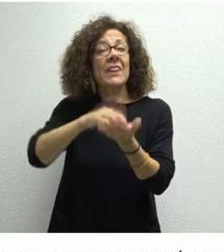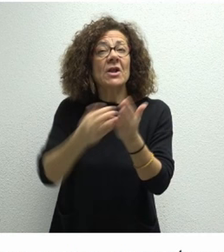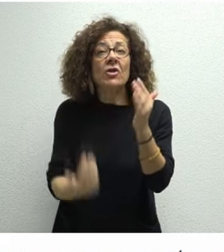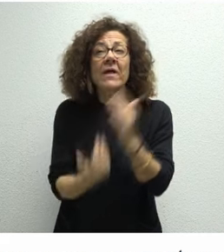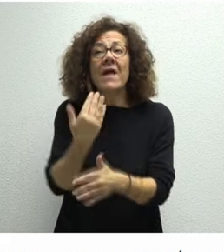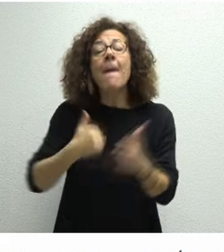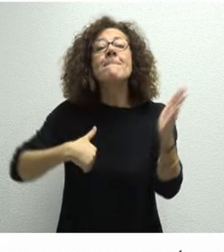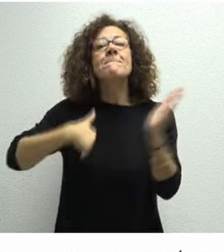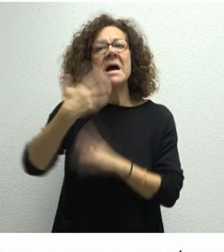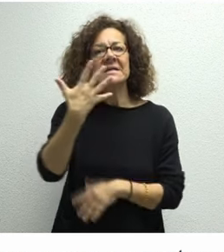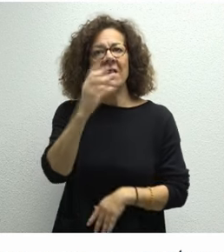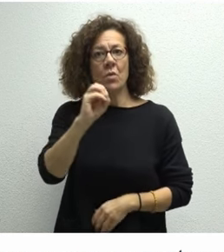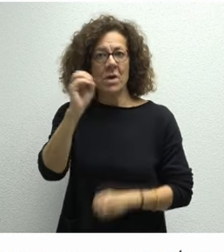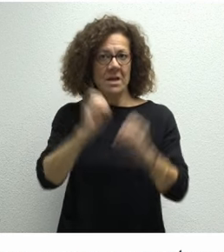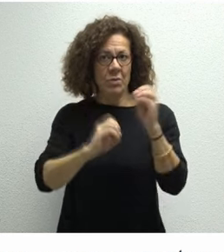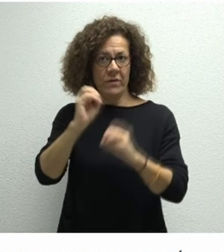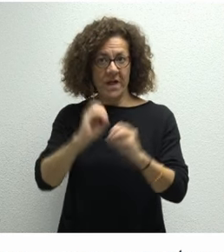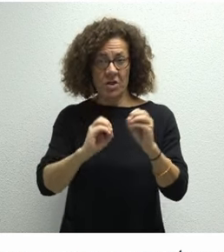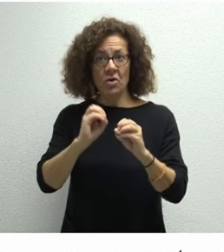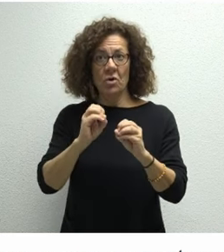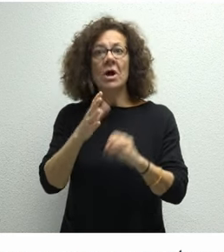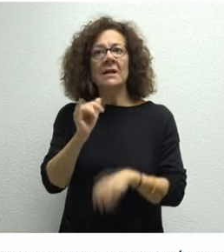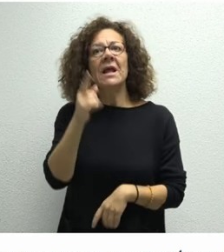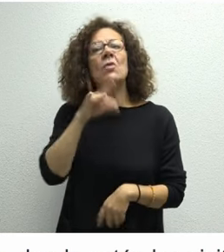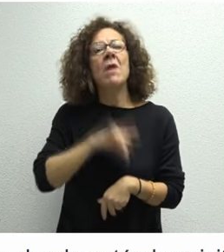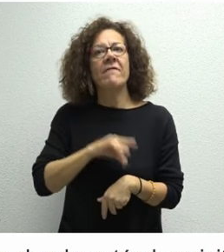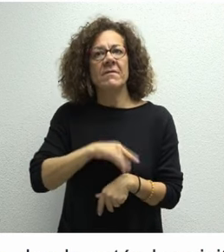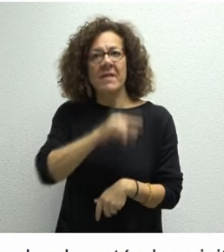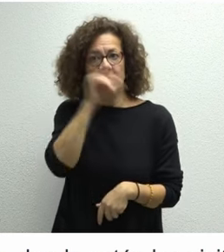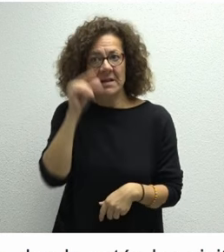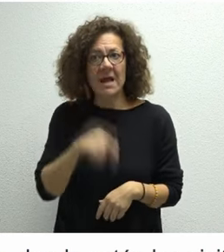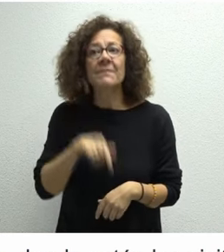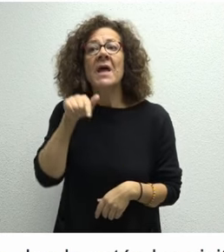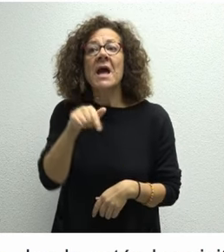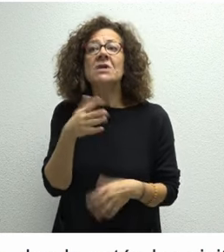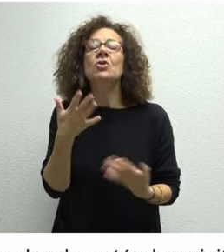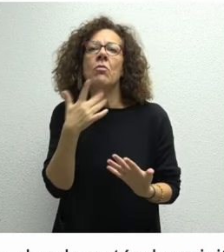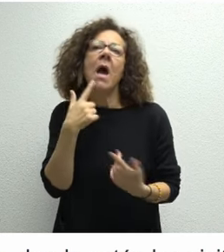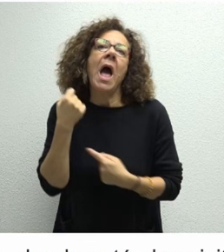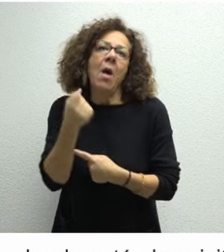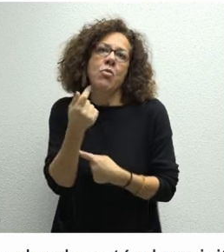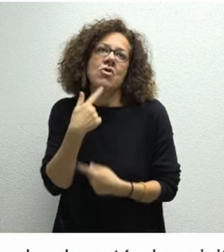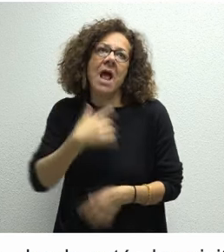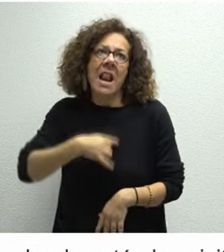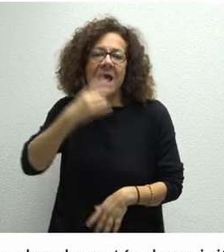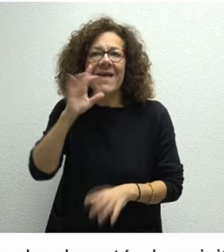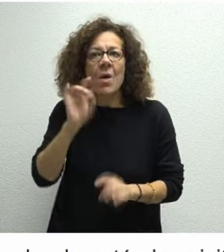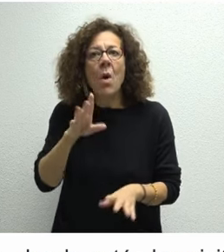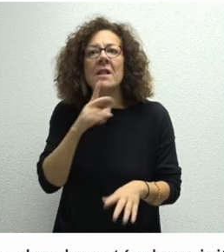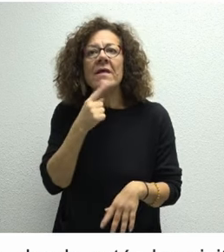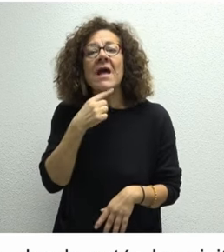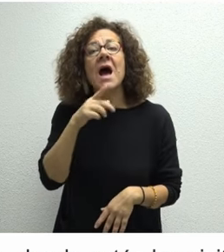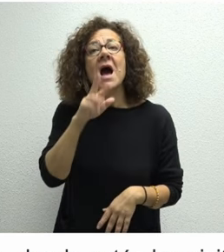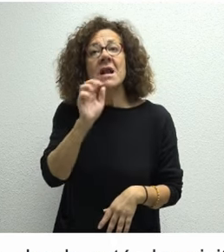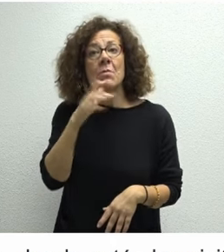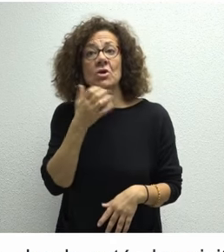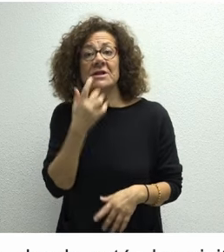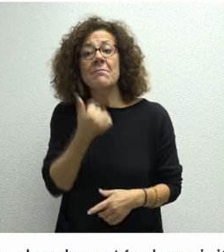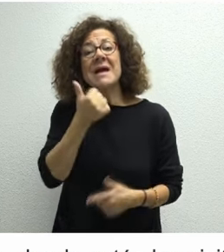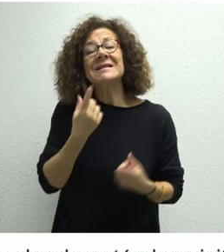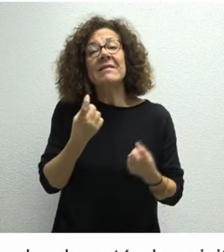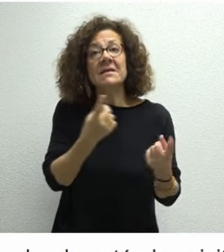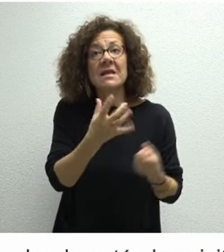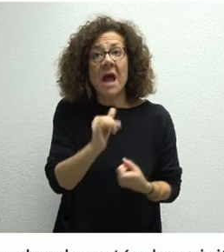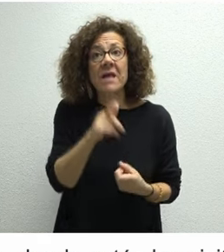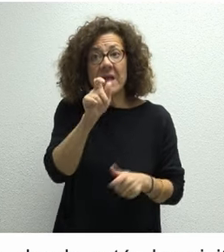más del 50% presentan una enfermedad mental esto corrobora la idea como comentaba también Ramón que cuanto mayores son las necesidades